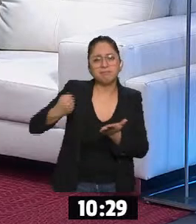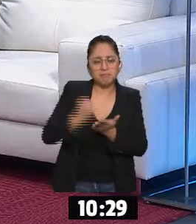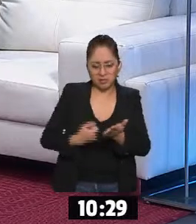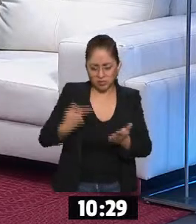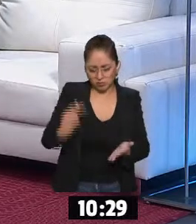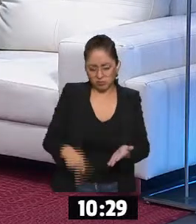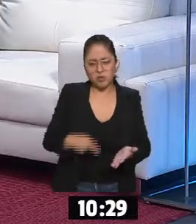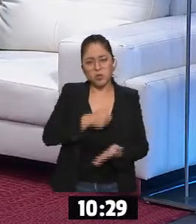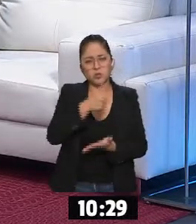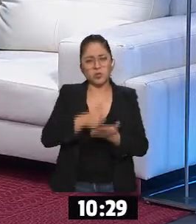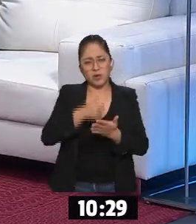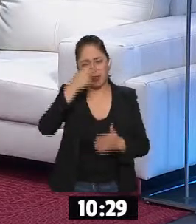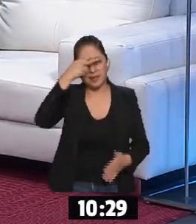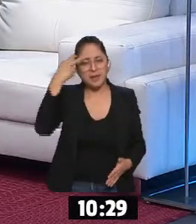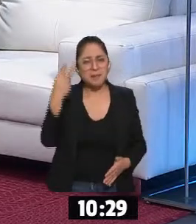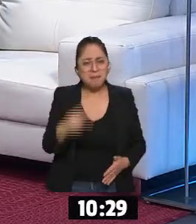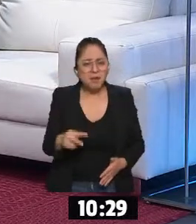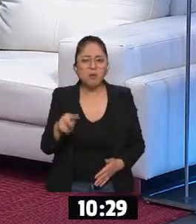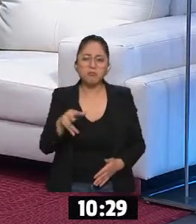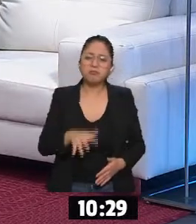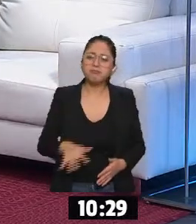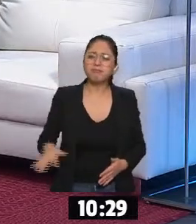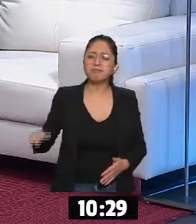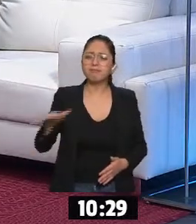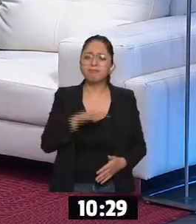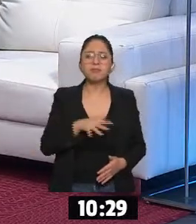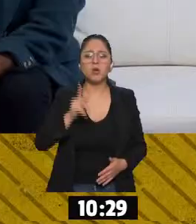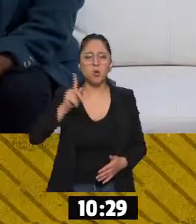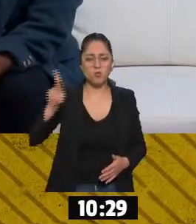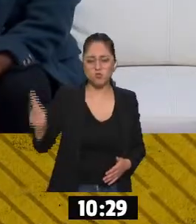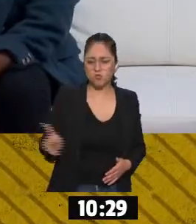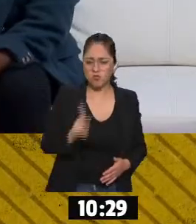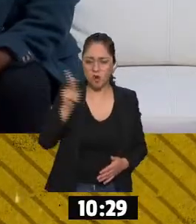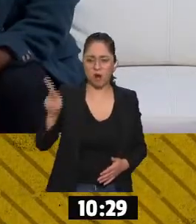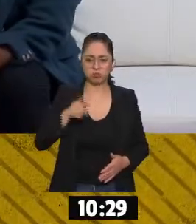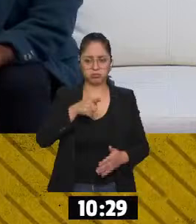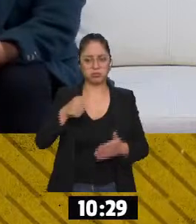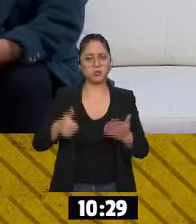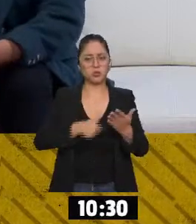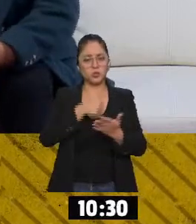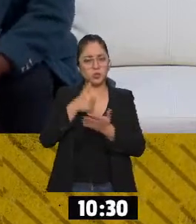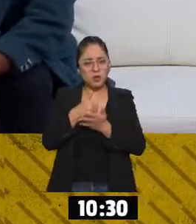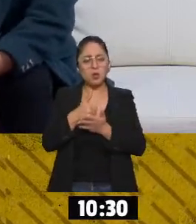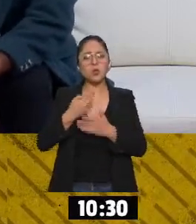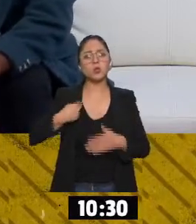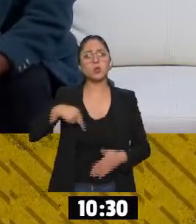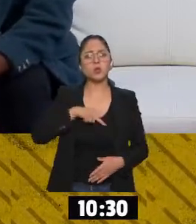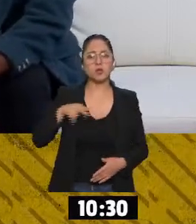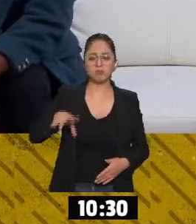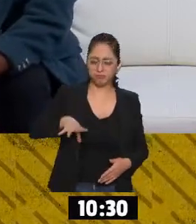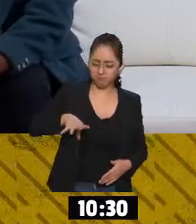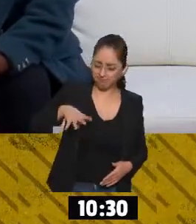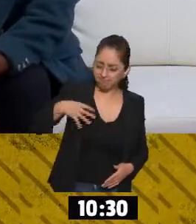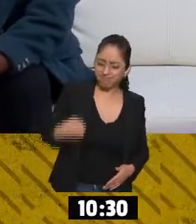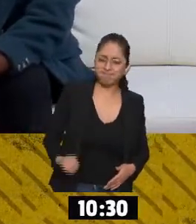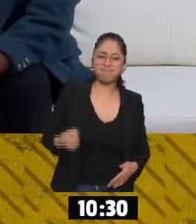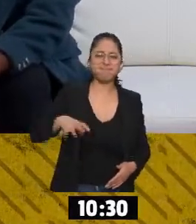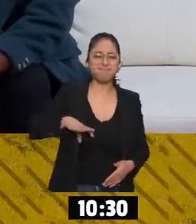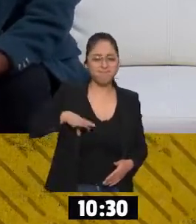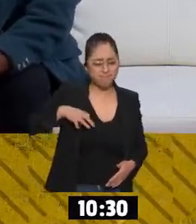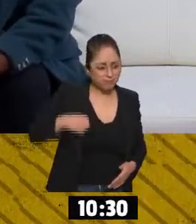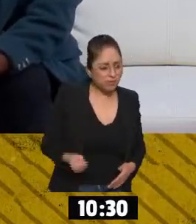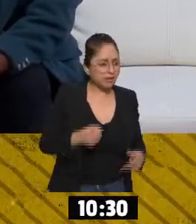Ciudad de México somos parte de un movimiento de pueblos en la ciudad y resistimos en los diferentes